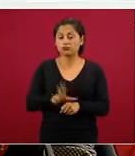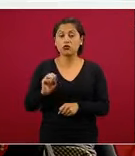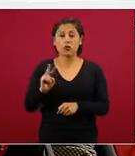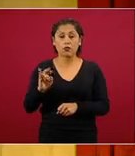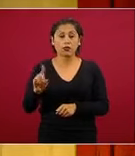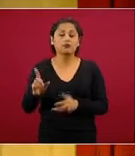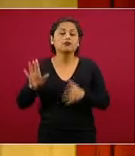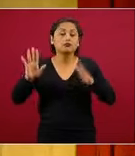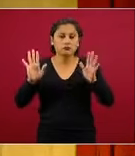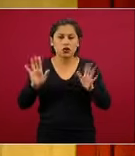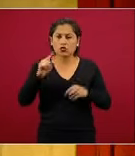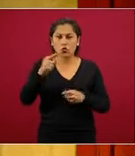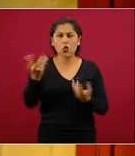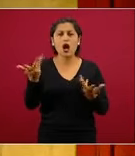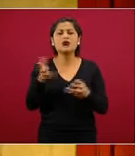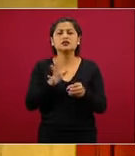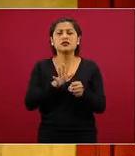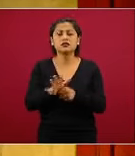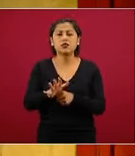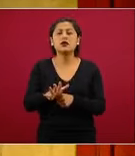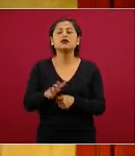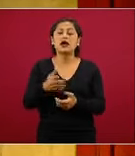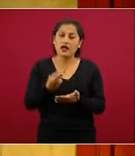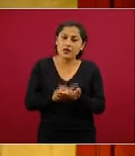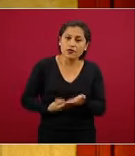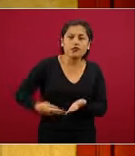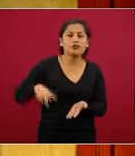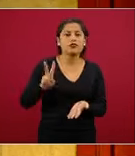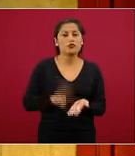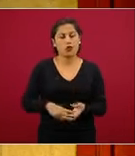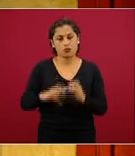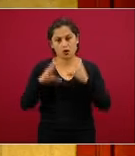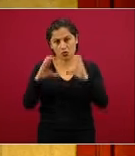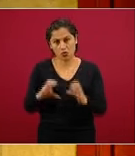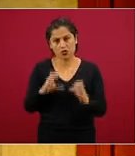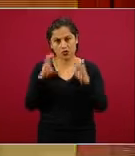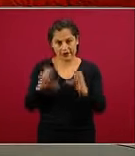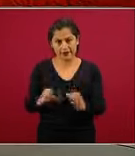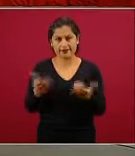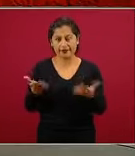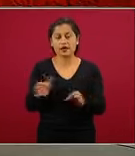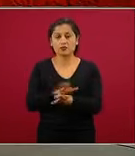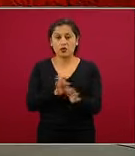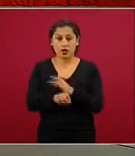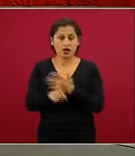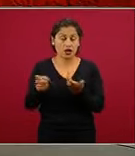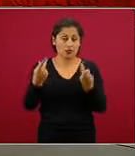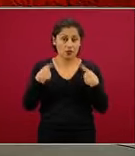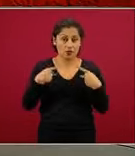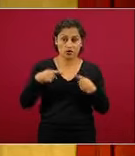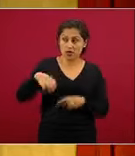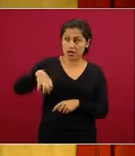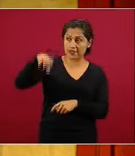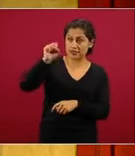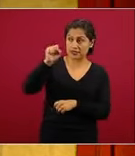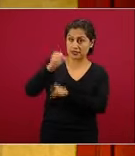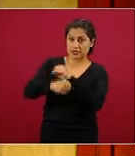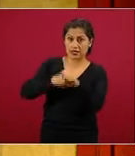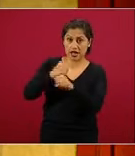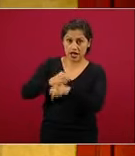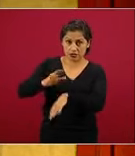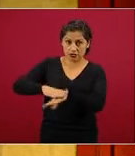hacer? Tener una precaución adicional, en especial para quienes tienen 60 o más años de edad, quienes